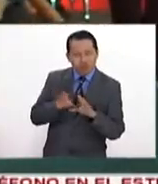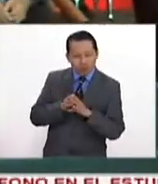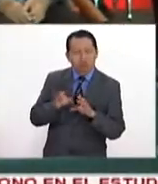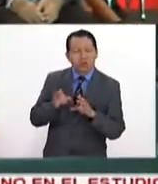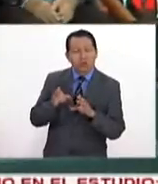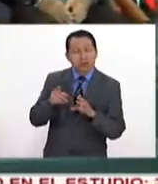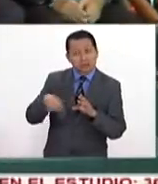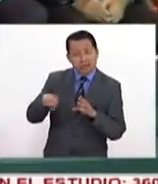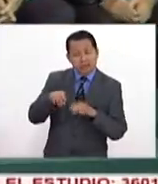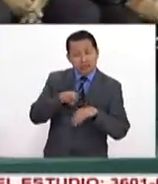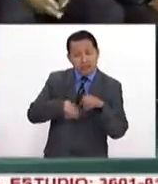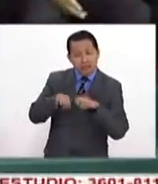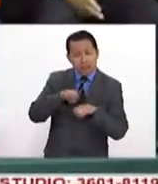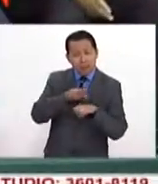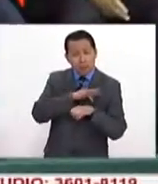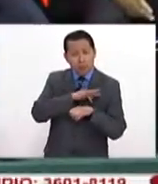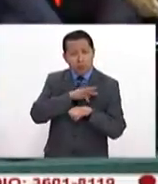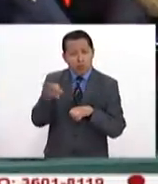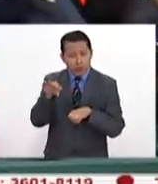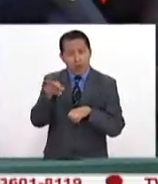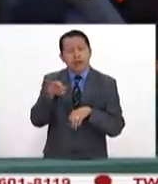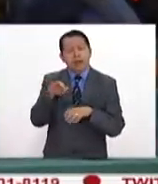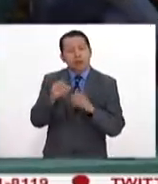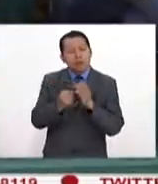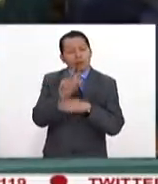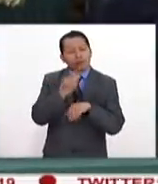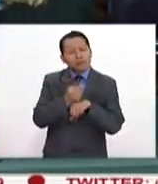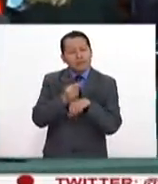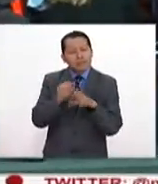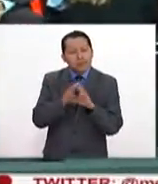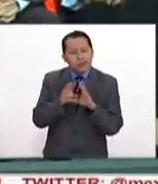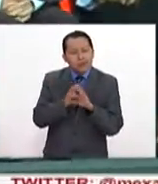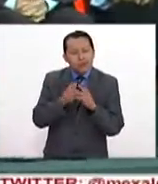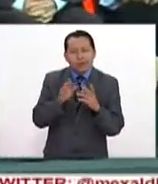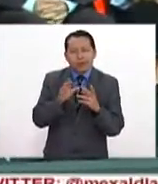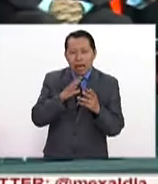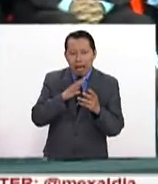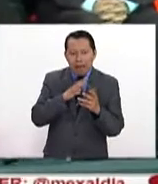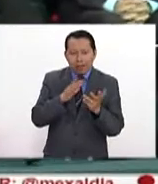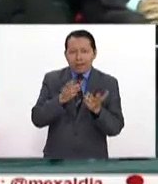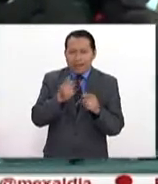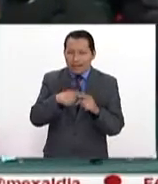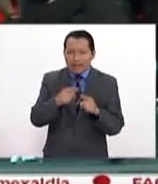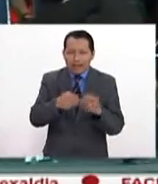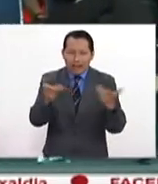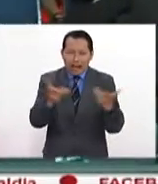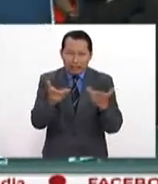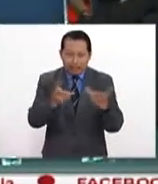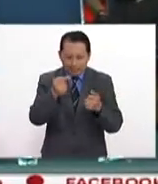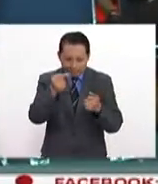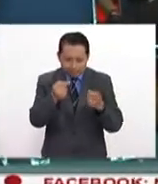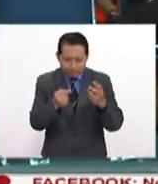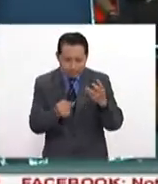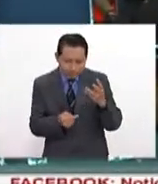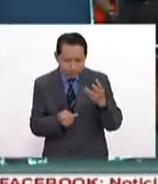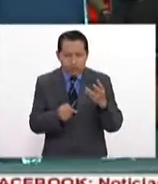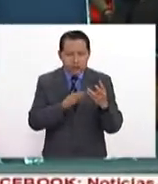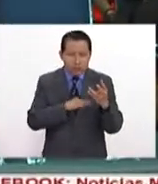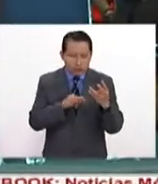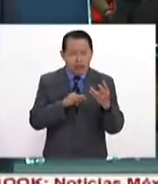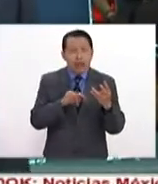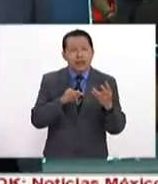nuestros emprendedores nos lleven a nuevas soluciones? ¿Cómo cambiamos los patrones entre el trabajo